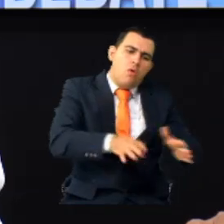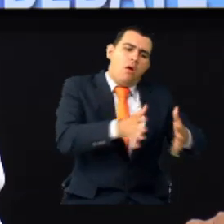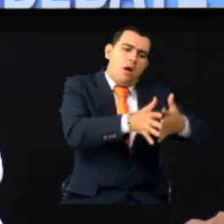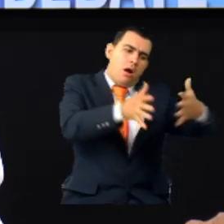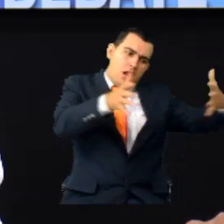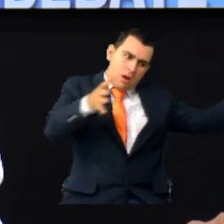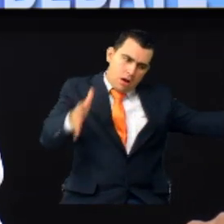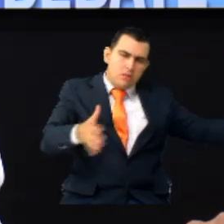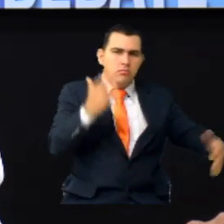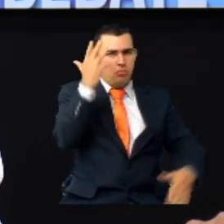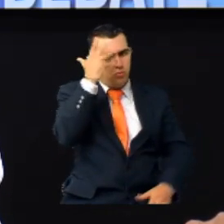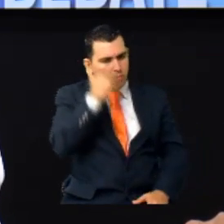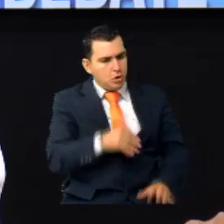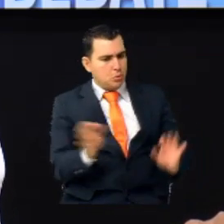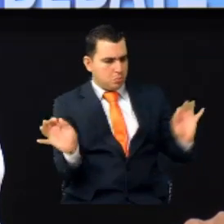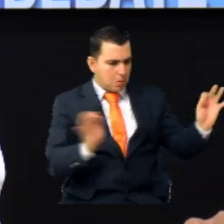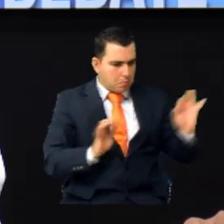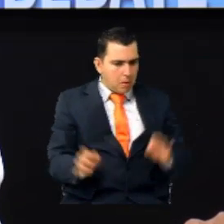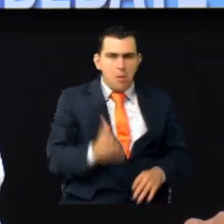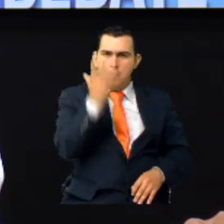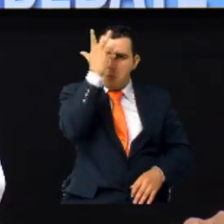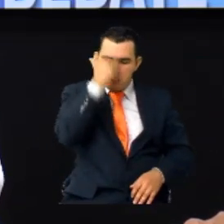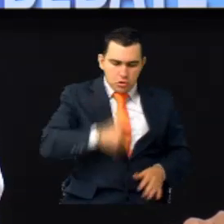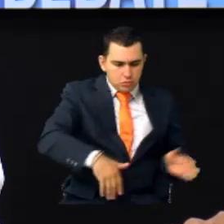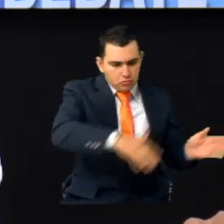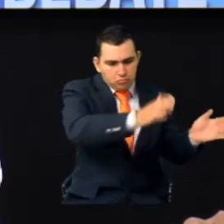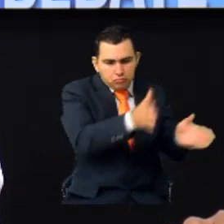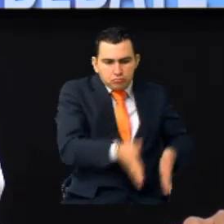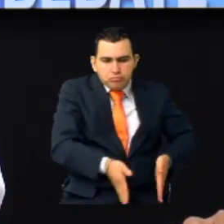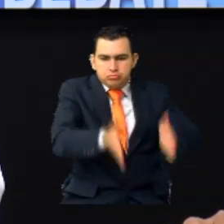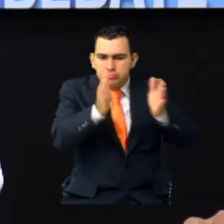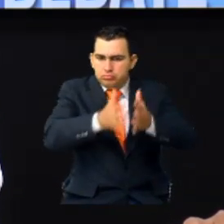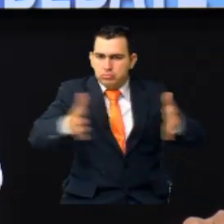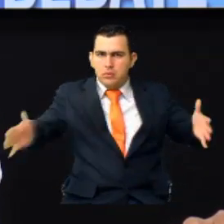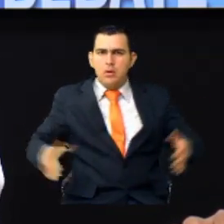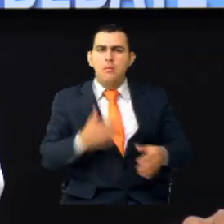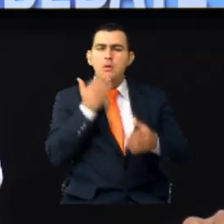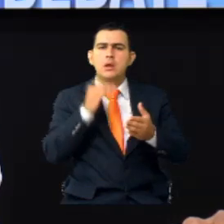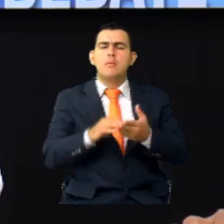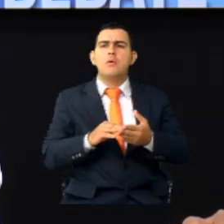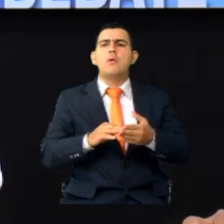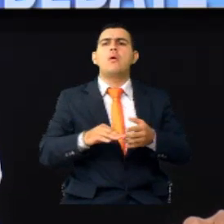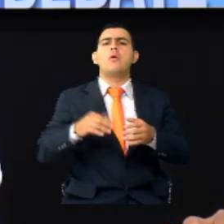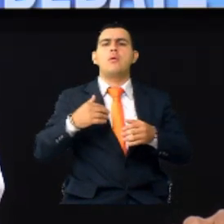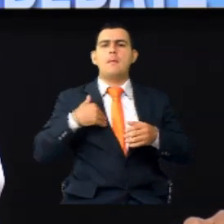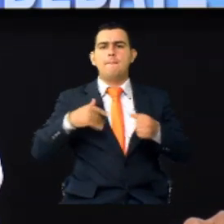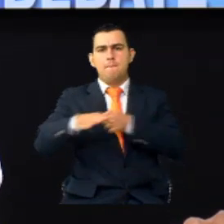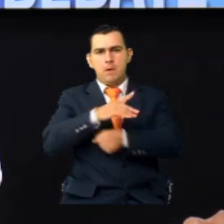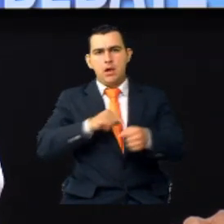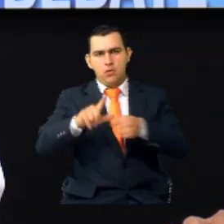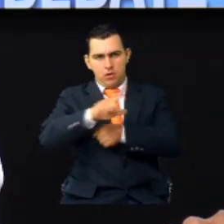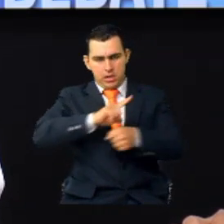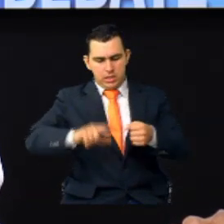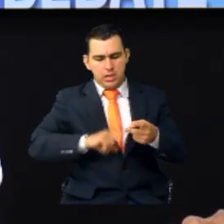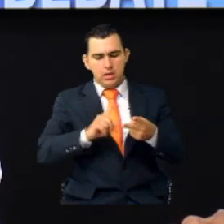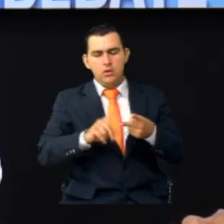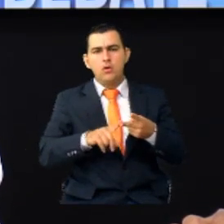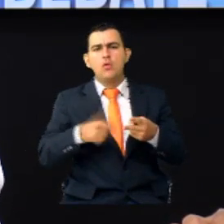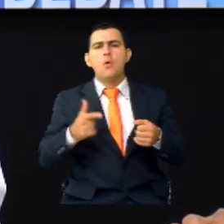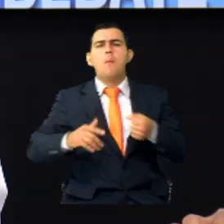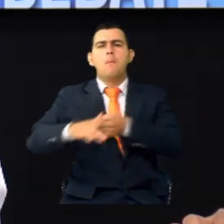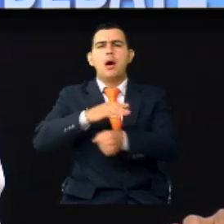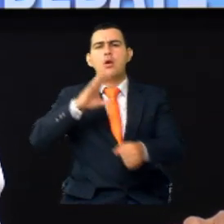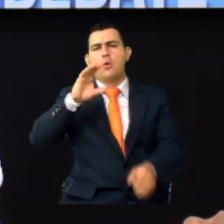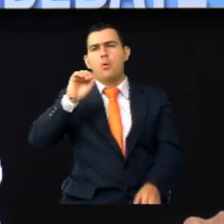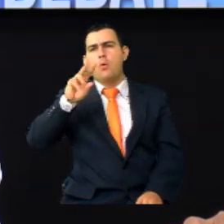vivienda bien planeada, bien planificada. Y dos ejemplos de eso son el barrio La Liga, donde yo nací y donde me crié, y el otro es el barrio Coviva,